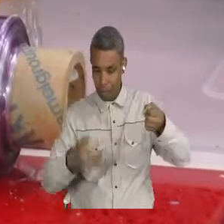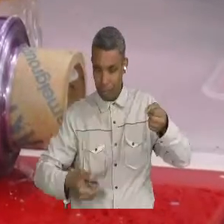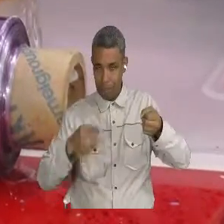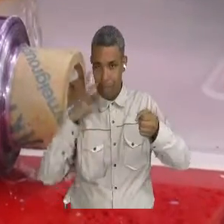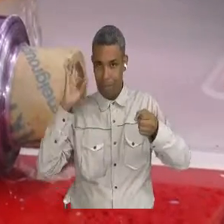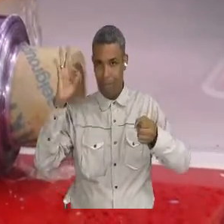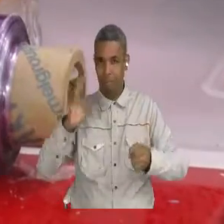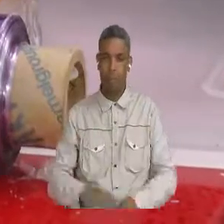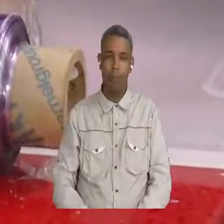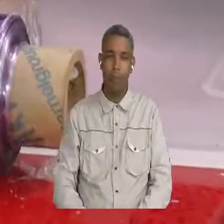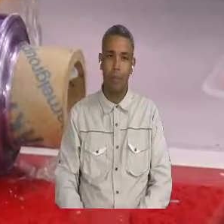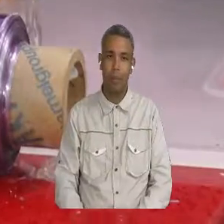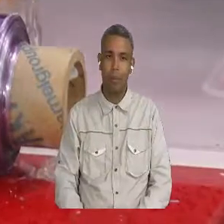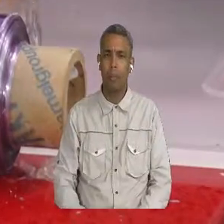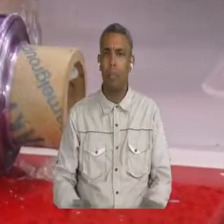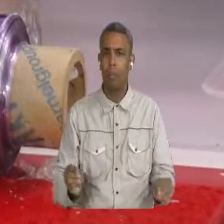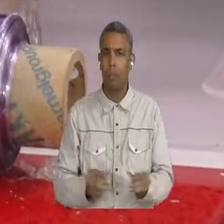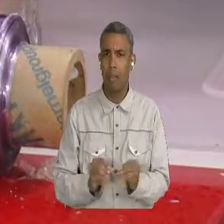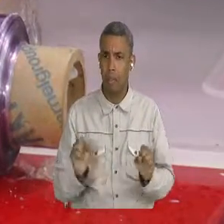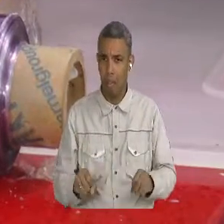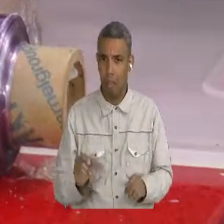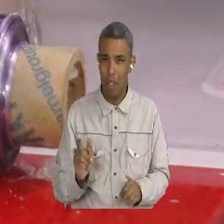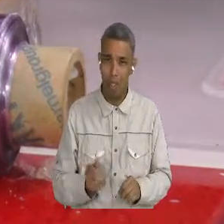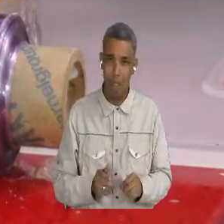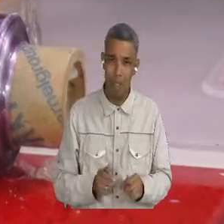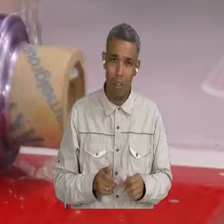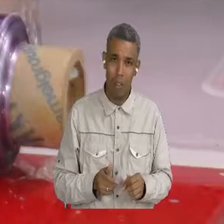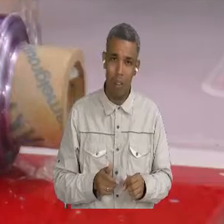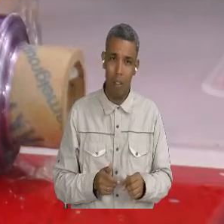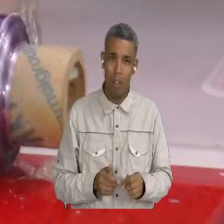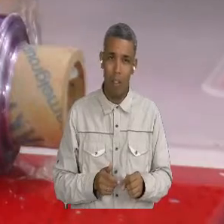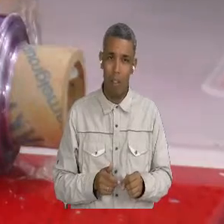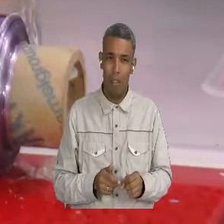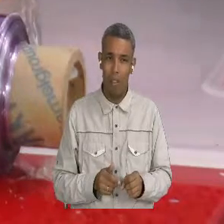Puedes ir de pronto presionando con las manos.